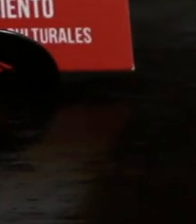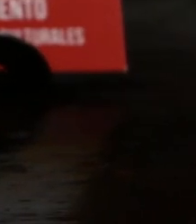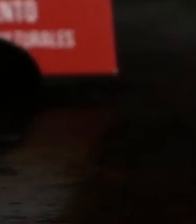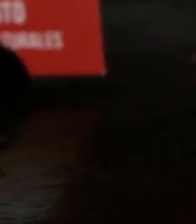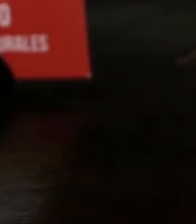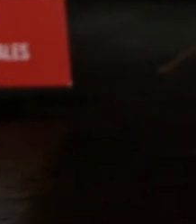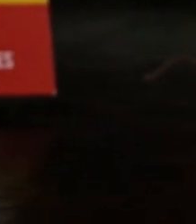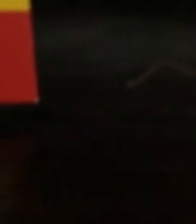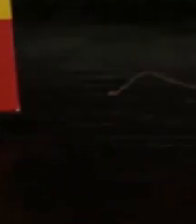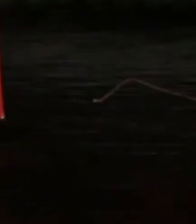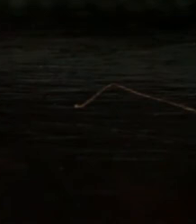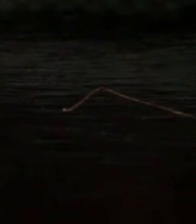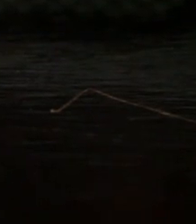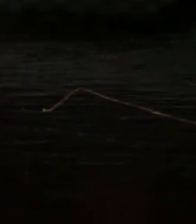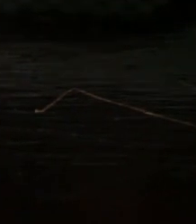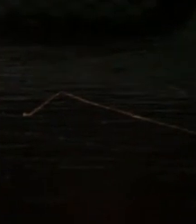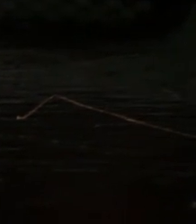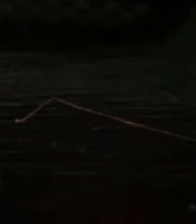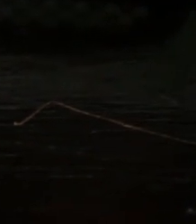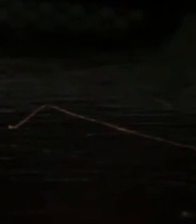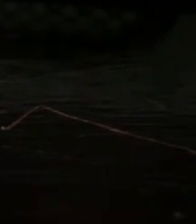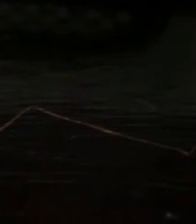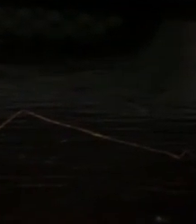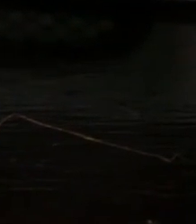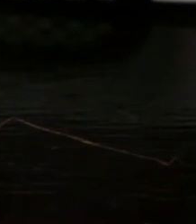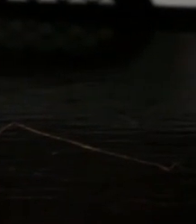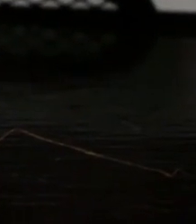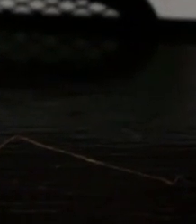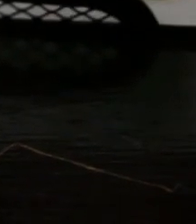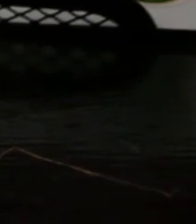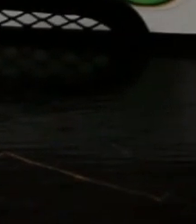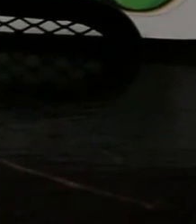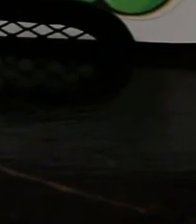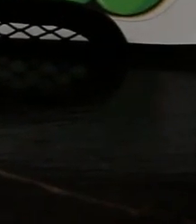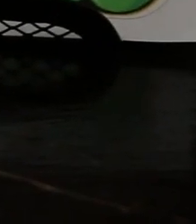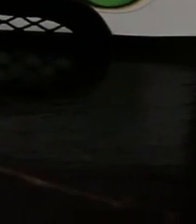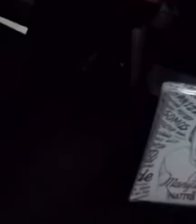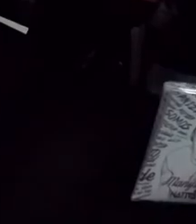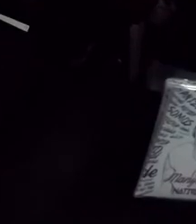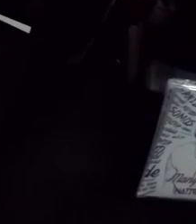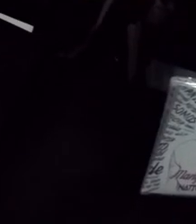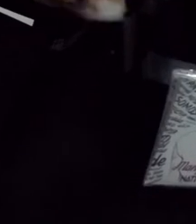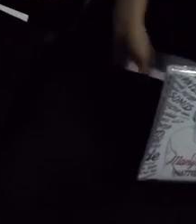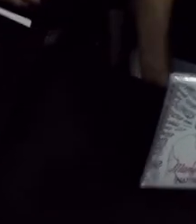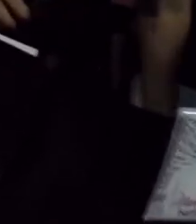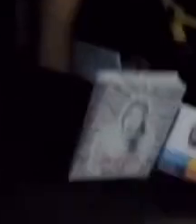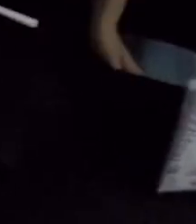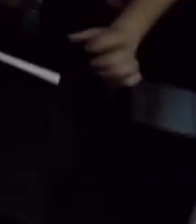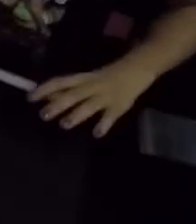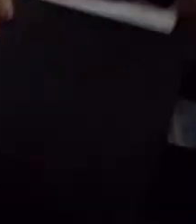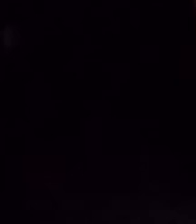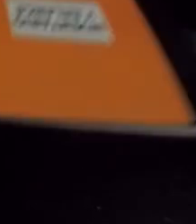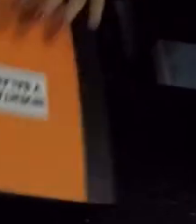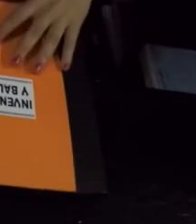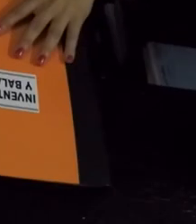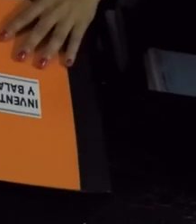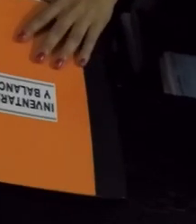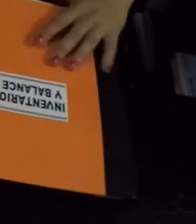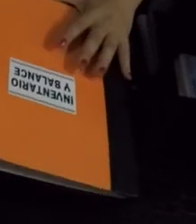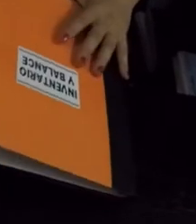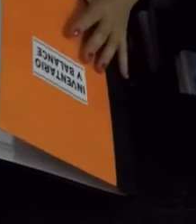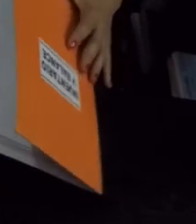Y como ese hay un movimiento latinoamericano y un movimiento centroamericano bastante enfocado en el hip